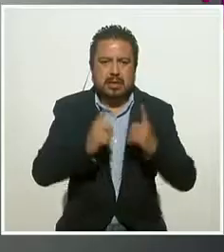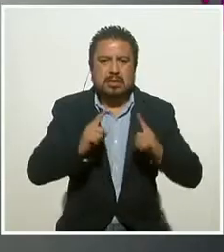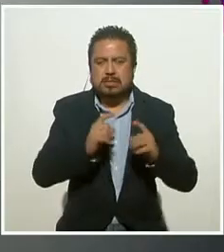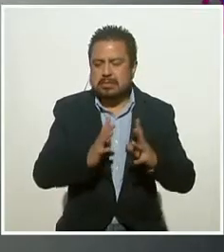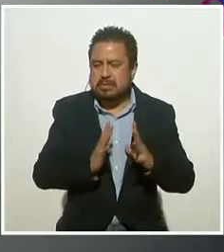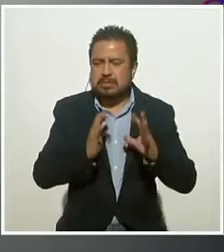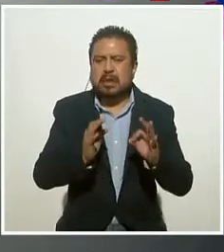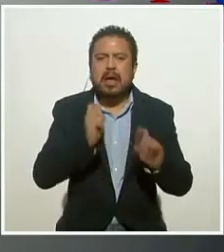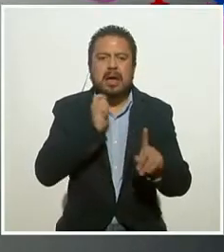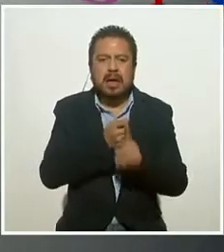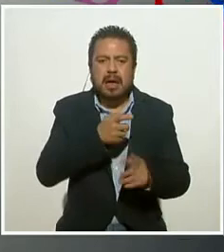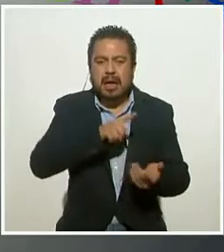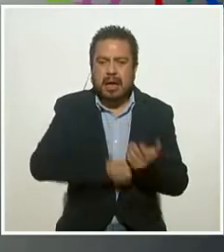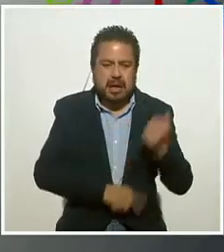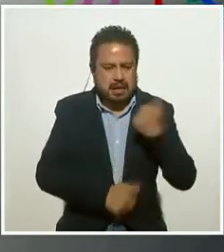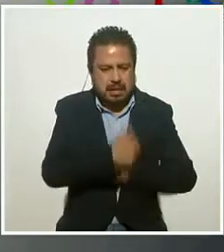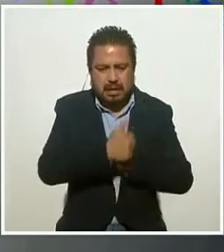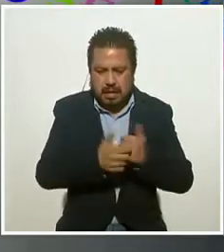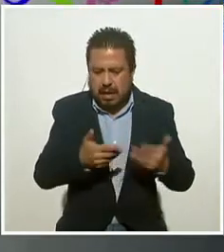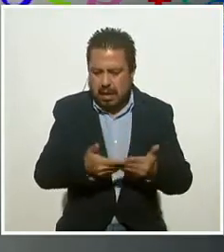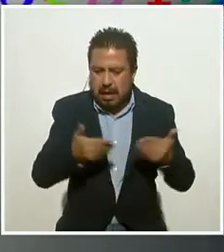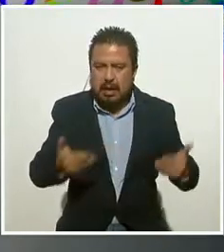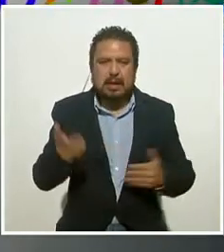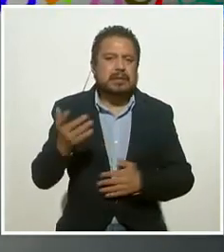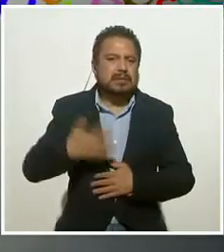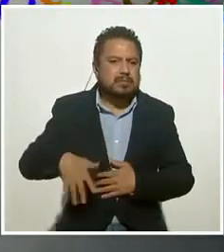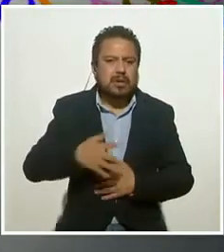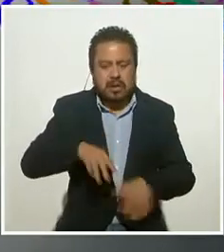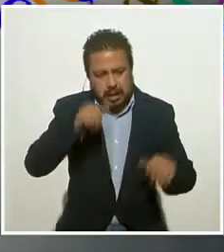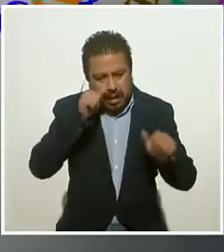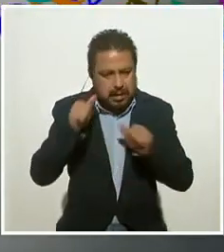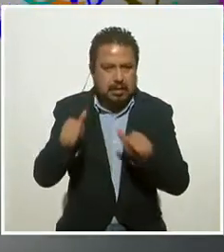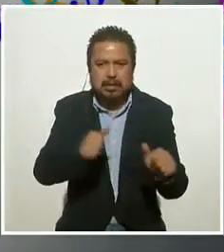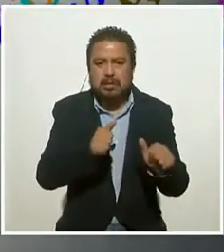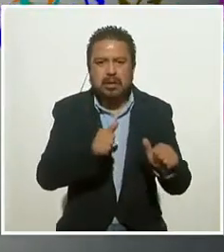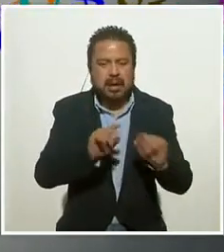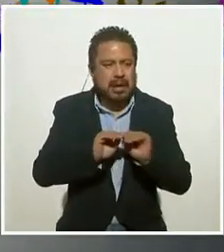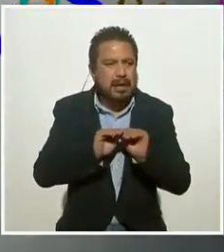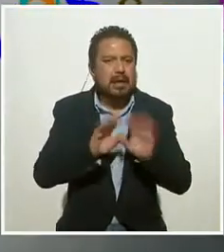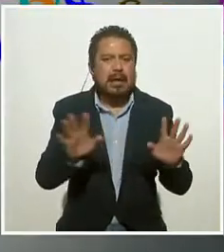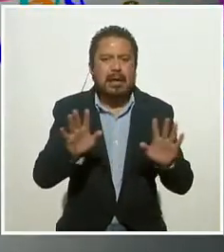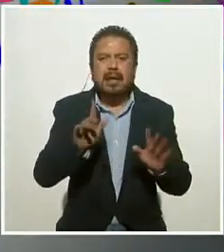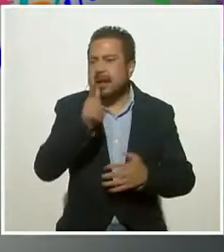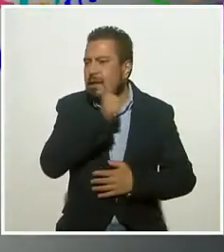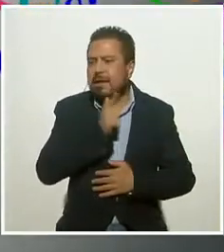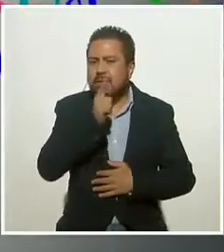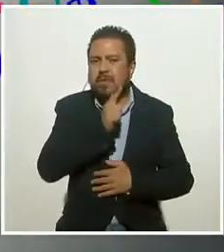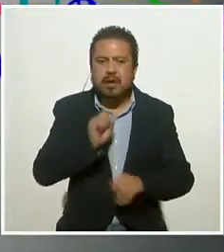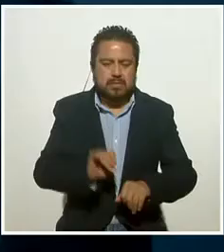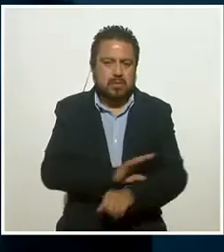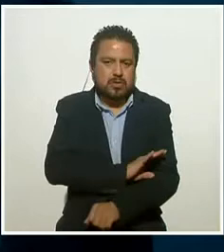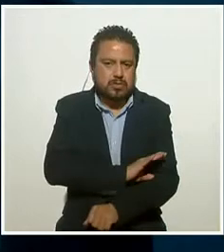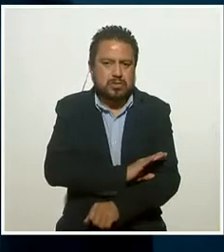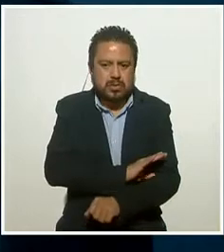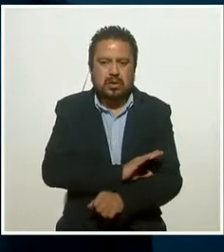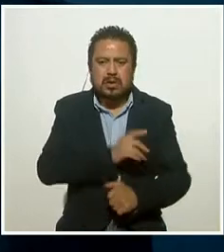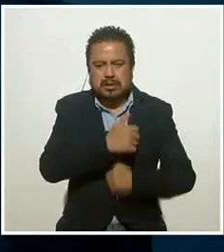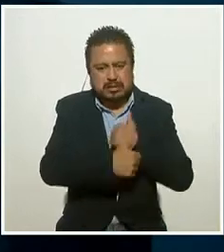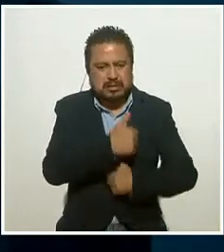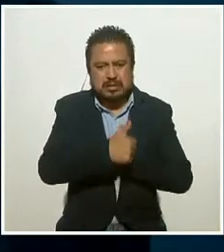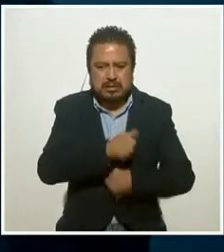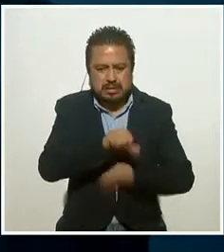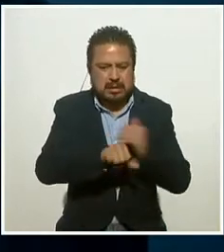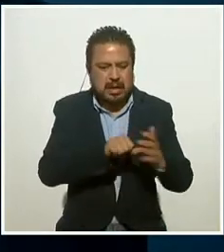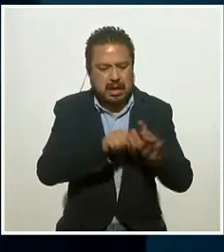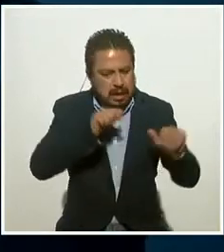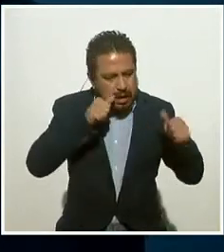provoca, está en el debate actual. Se busca atención, claridad, lenguaje emocional. Las competencias centrales